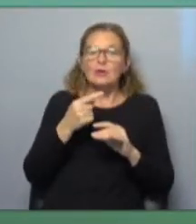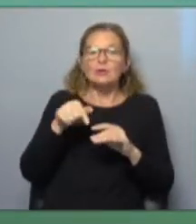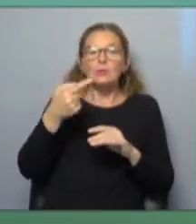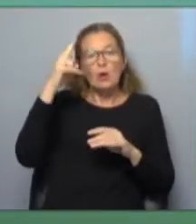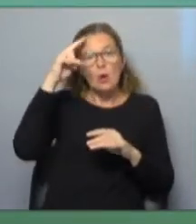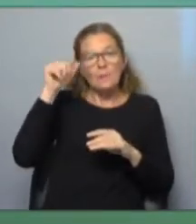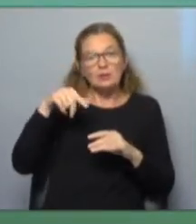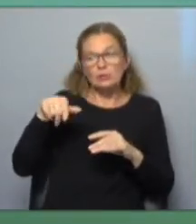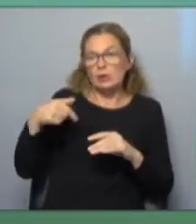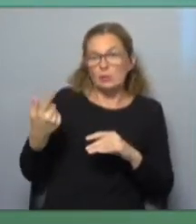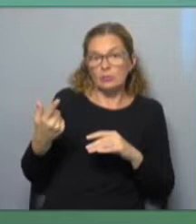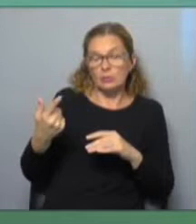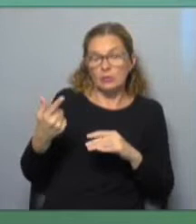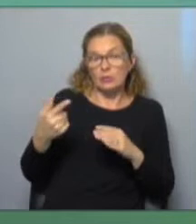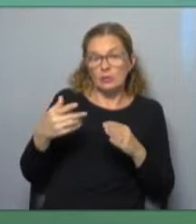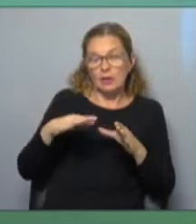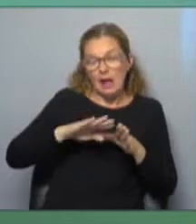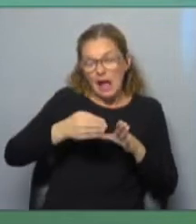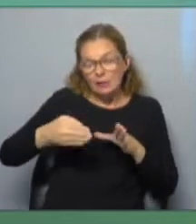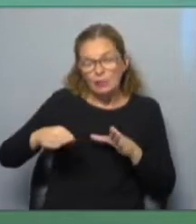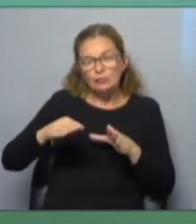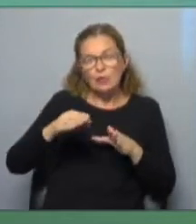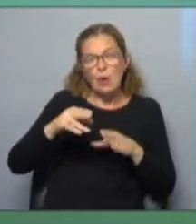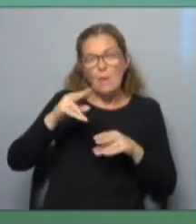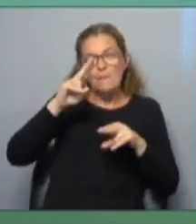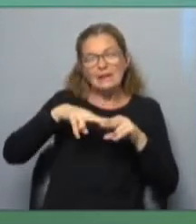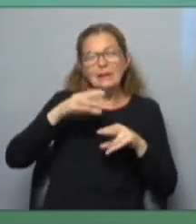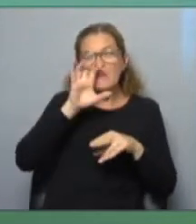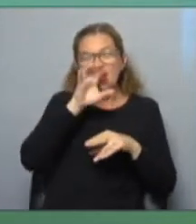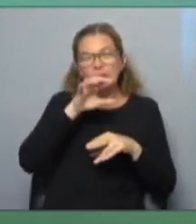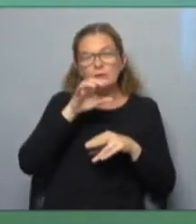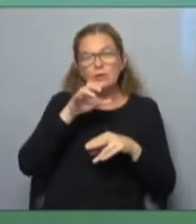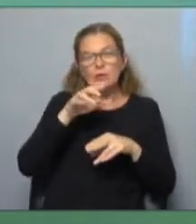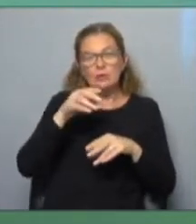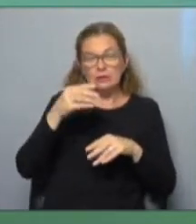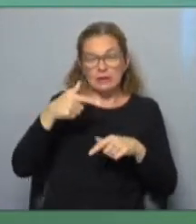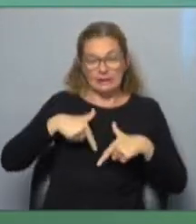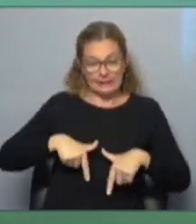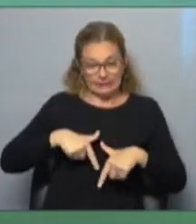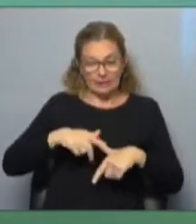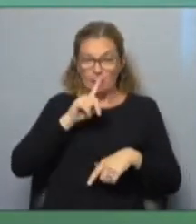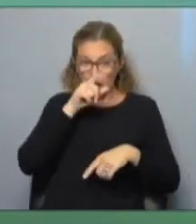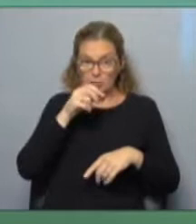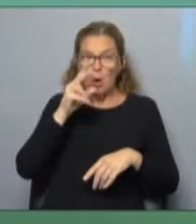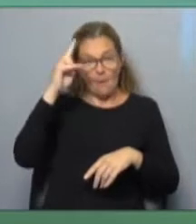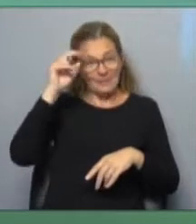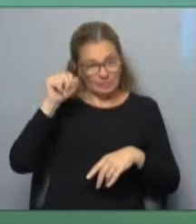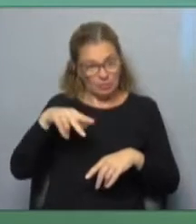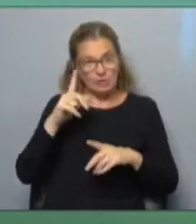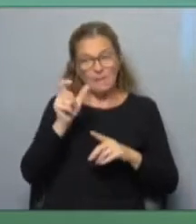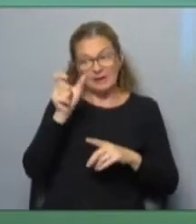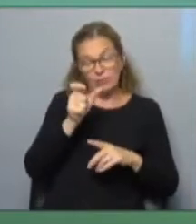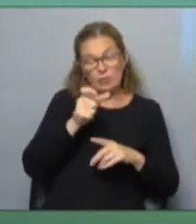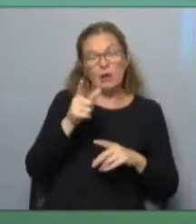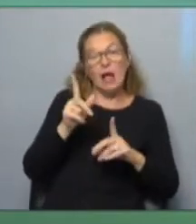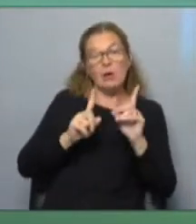opinión de vecinos y vecinas de la cuenca del Arroyo Mataperros, también de jerarquías de la Intendencia de Montevideo y de gente que de alguna manera tiene